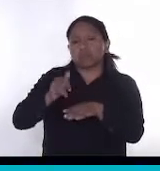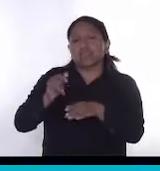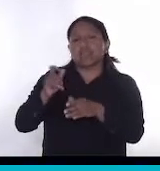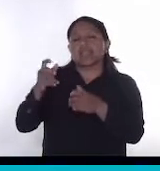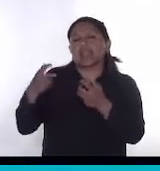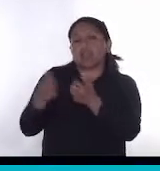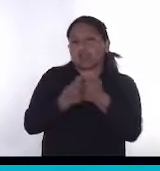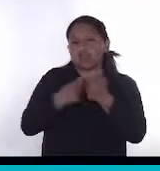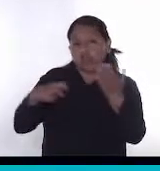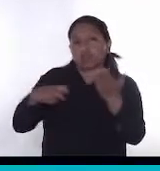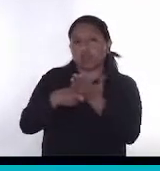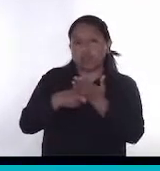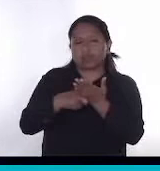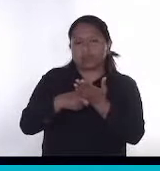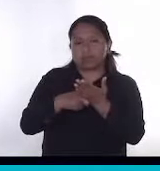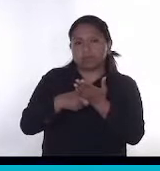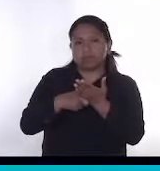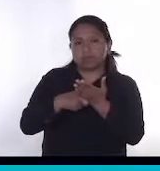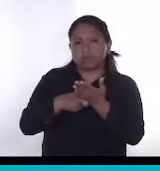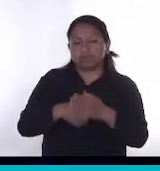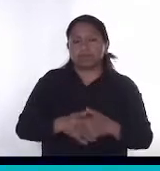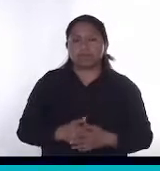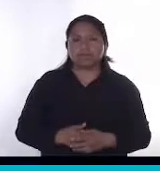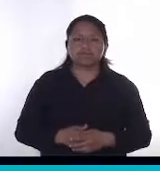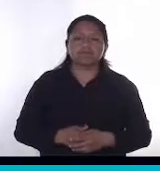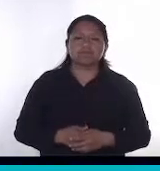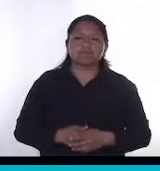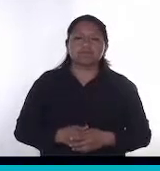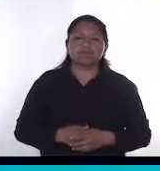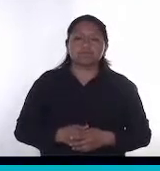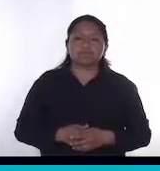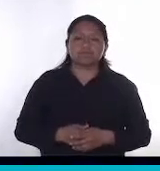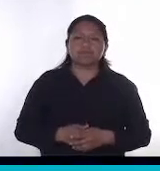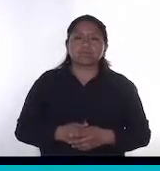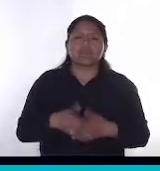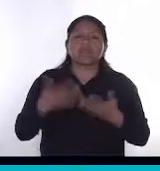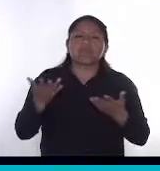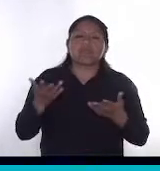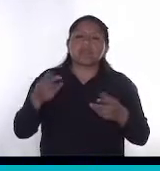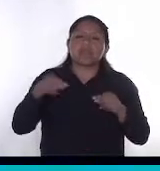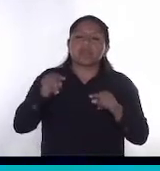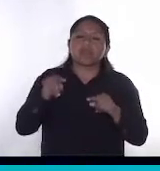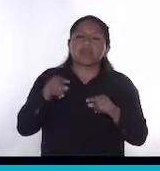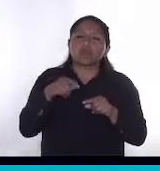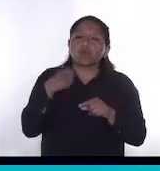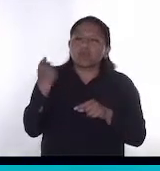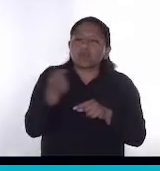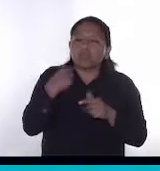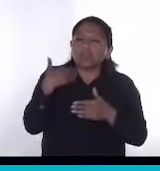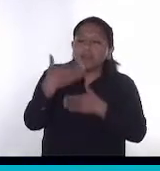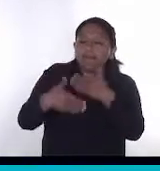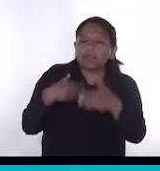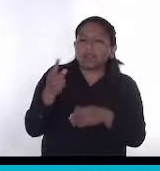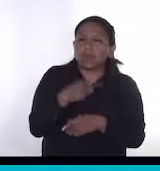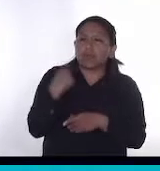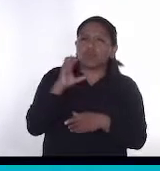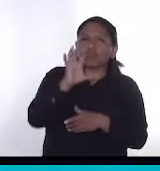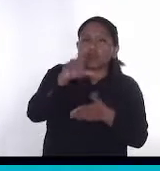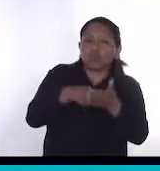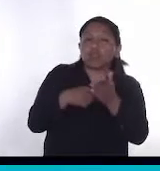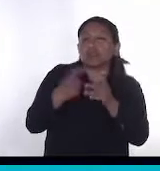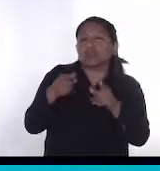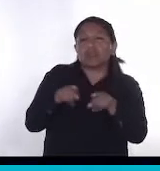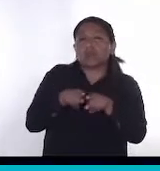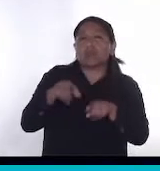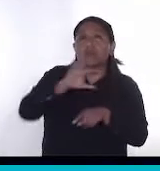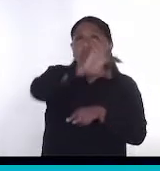fiscal porque también implica un avance importante para nuestra provincia y para todas las provincias